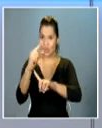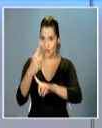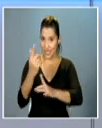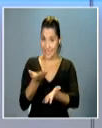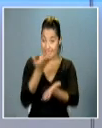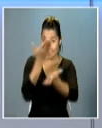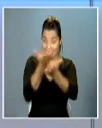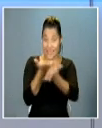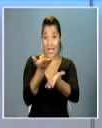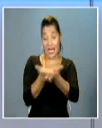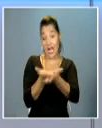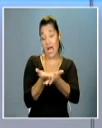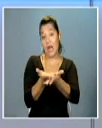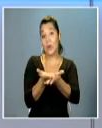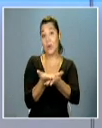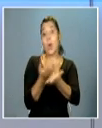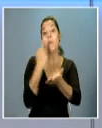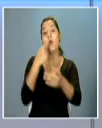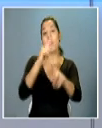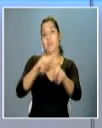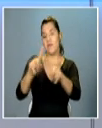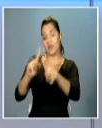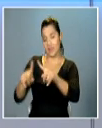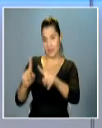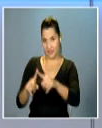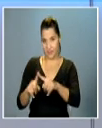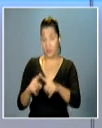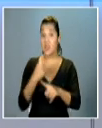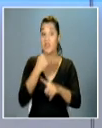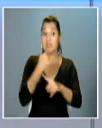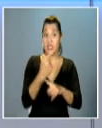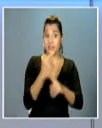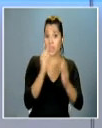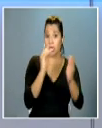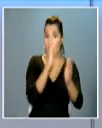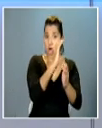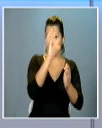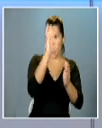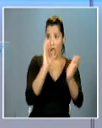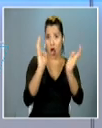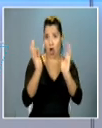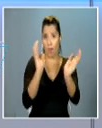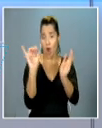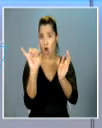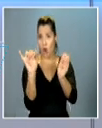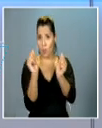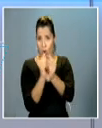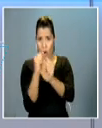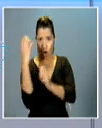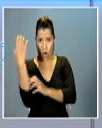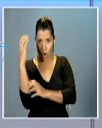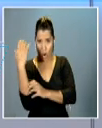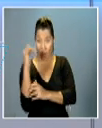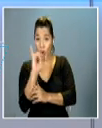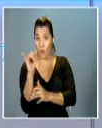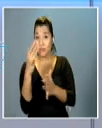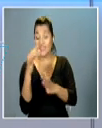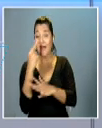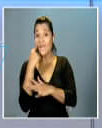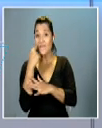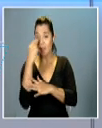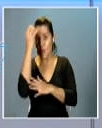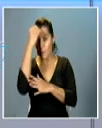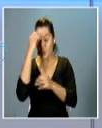a por diferentes vías. Mencionar que comparan nuestro país con países como Colombia, como lo veíamos en los últimos comentarios,